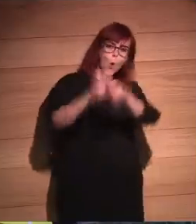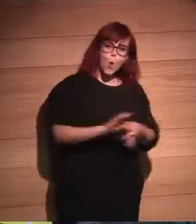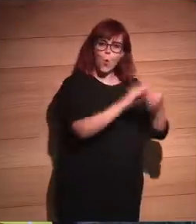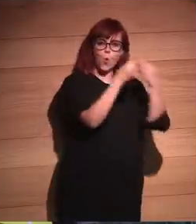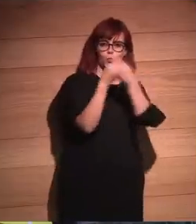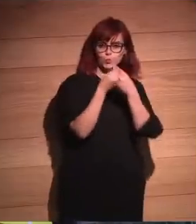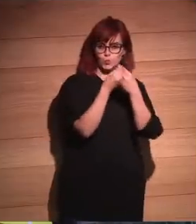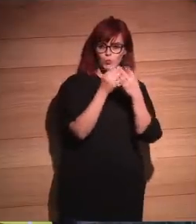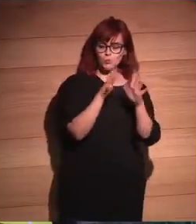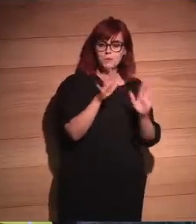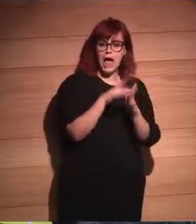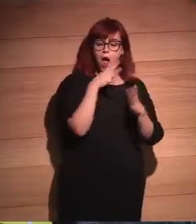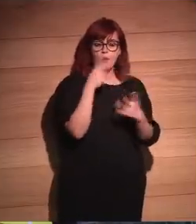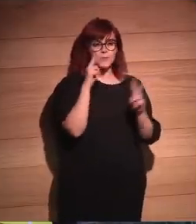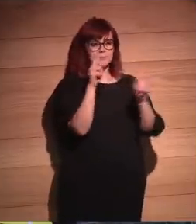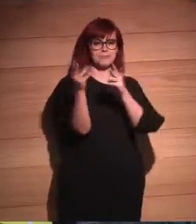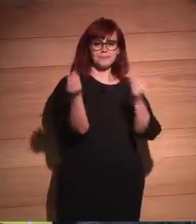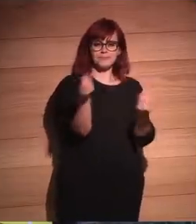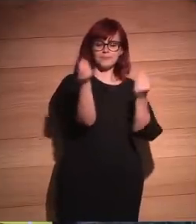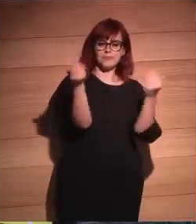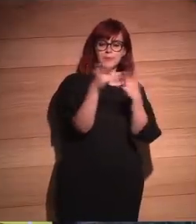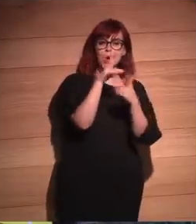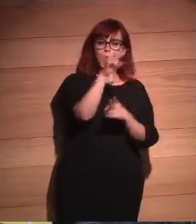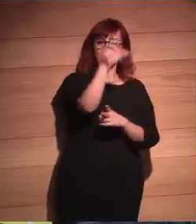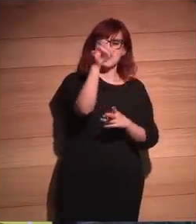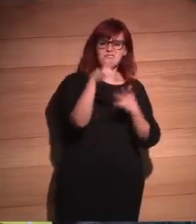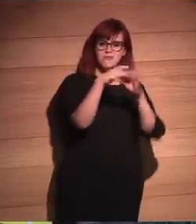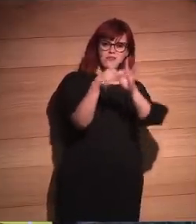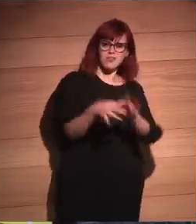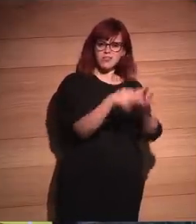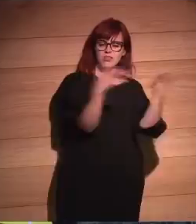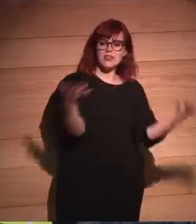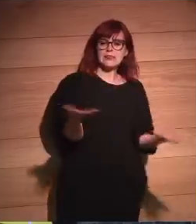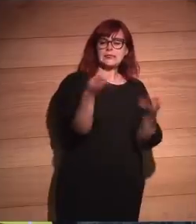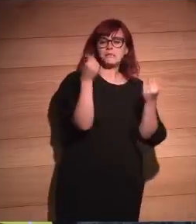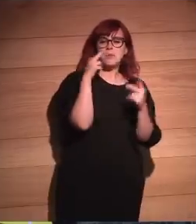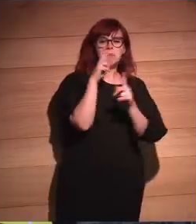lo que observamos es que la visión que hay de la Unión Europea es el